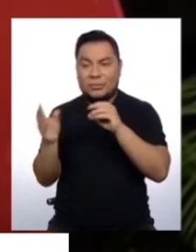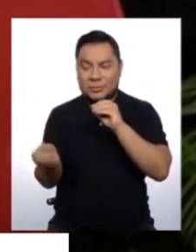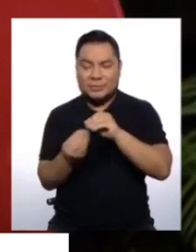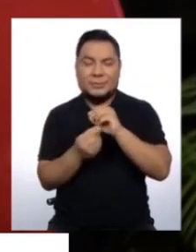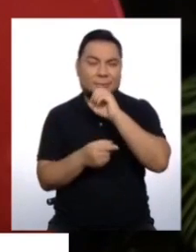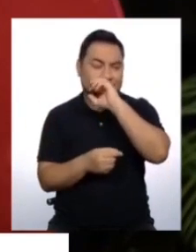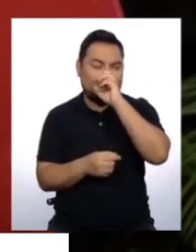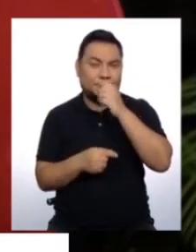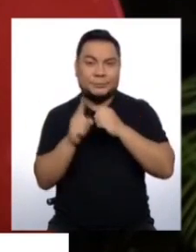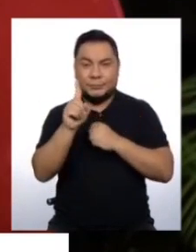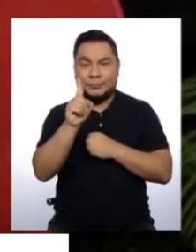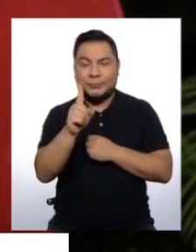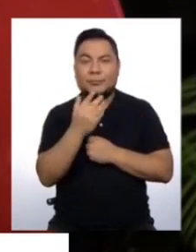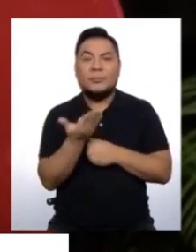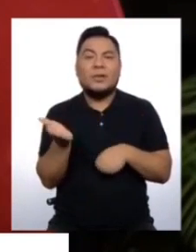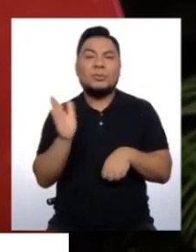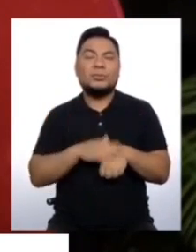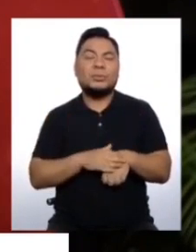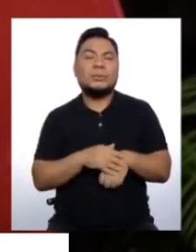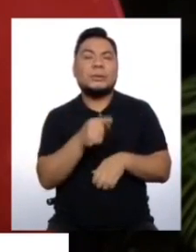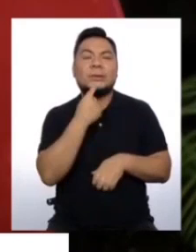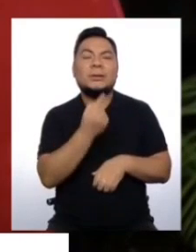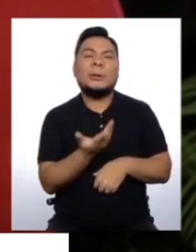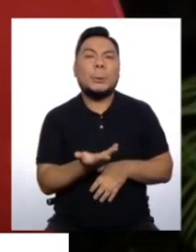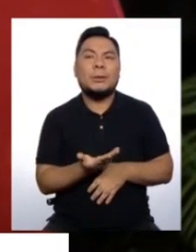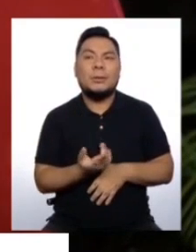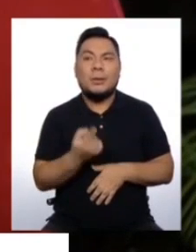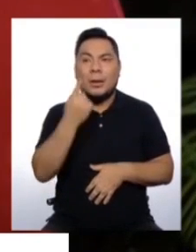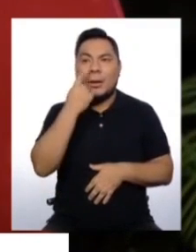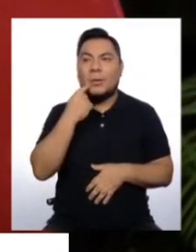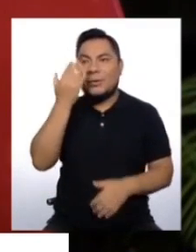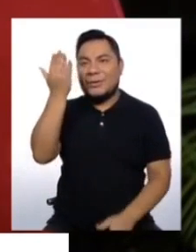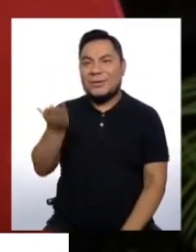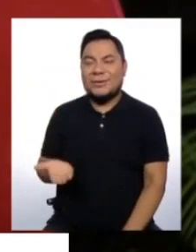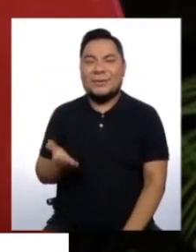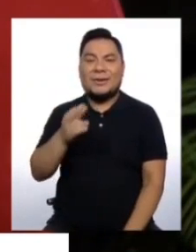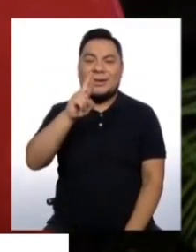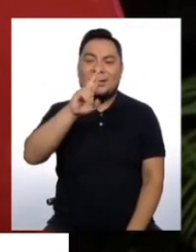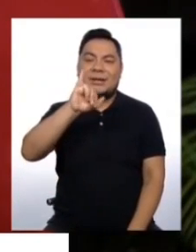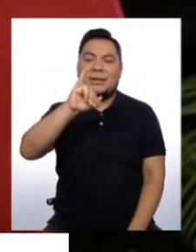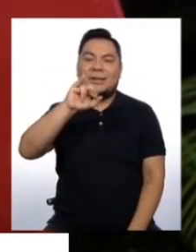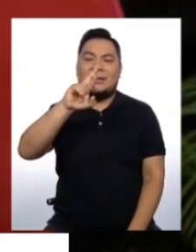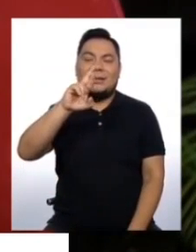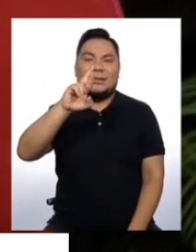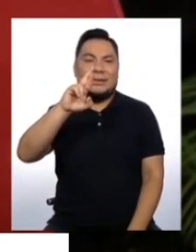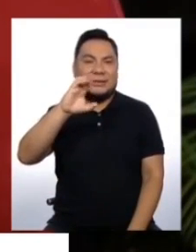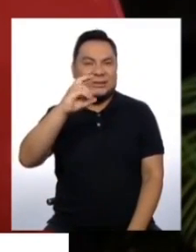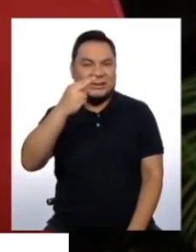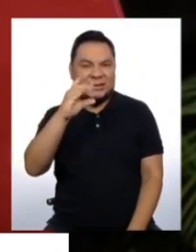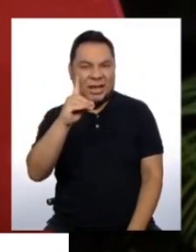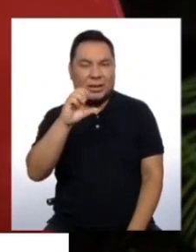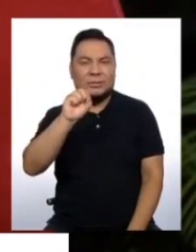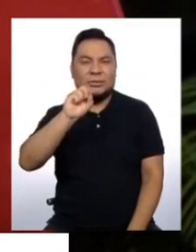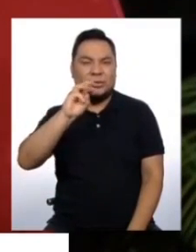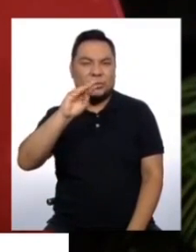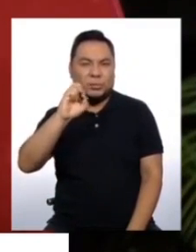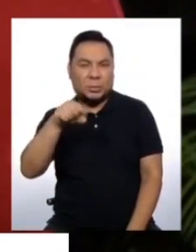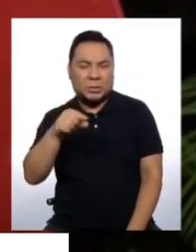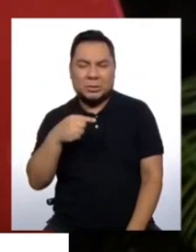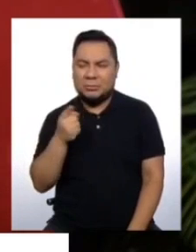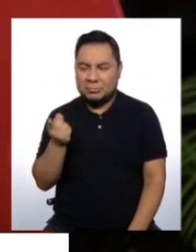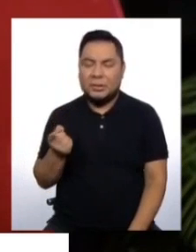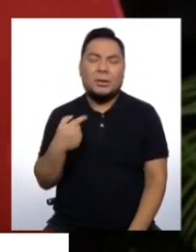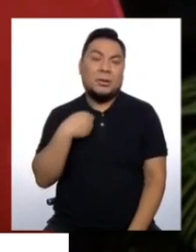adicionales. Una se refiere a un señor Richard Swing, ¿no? Al respecto,